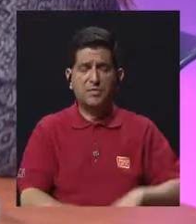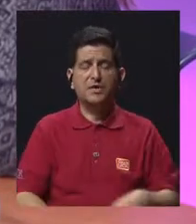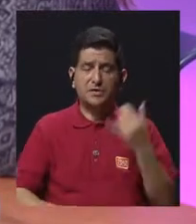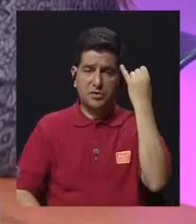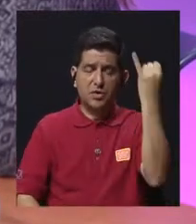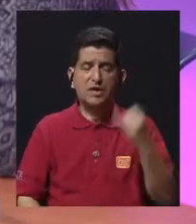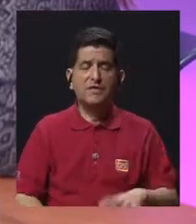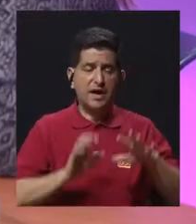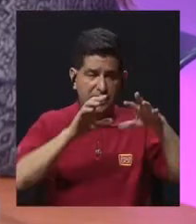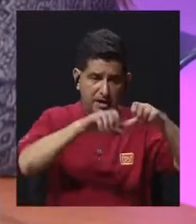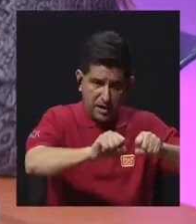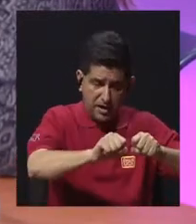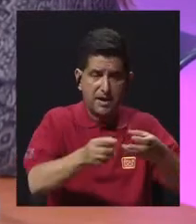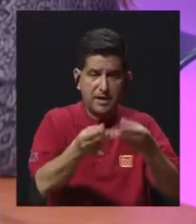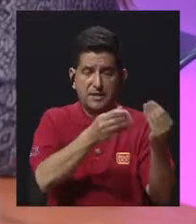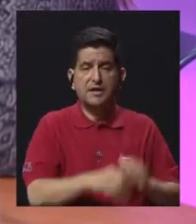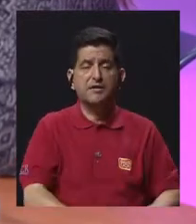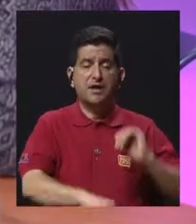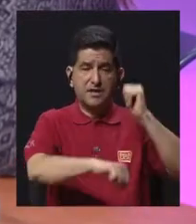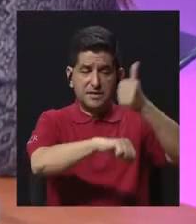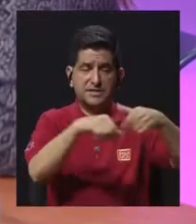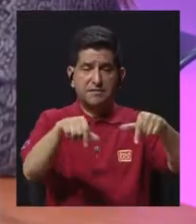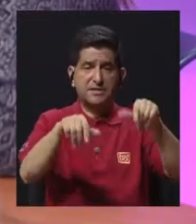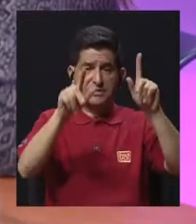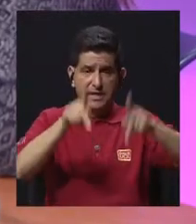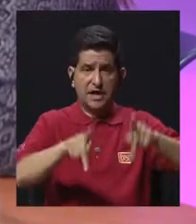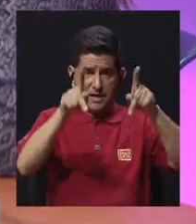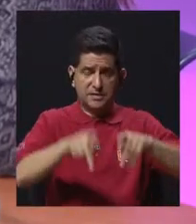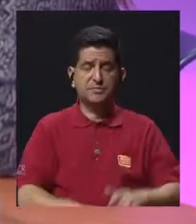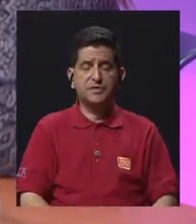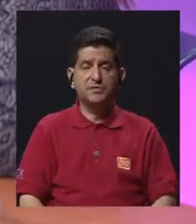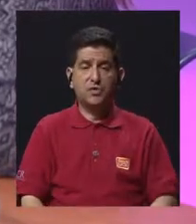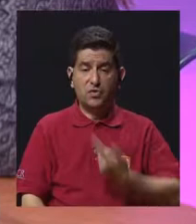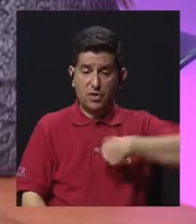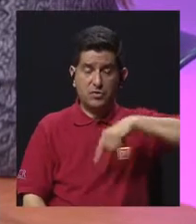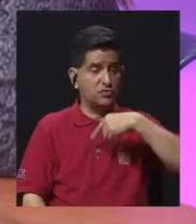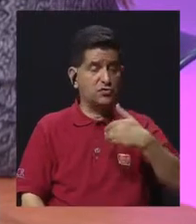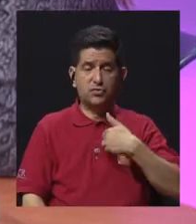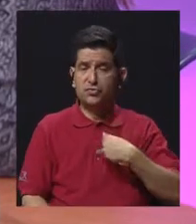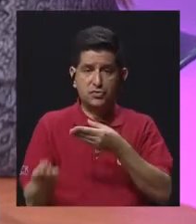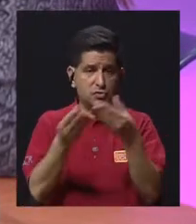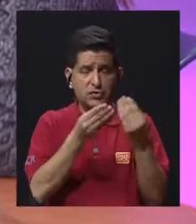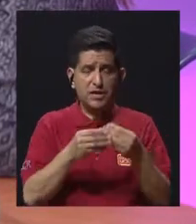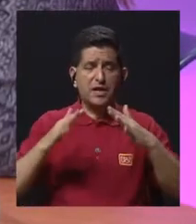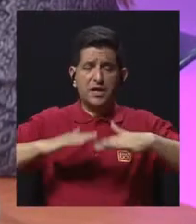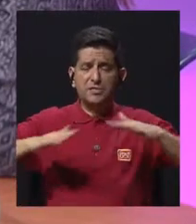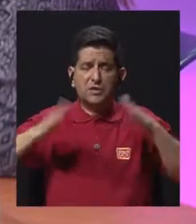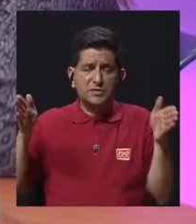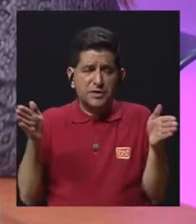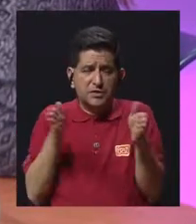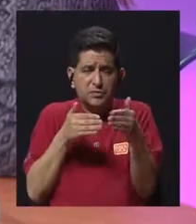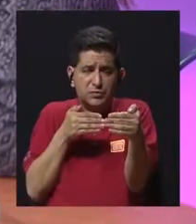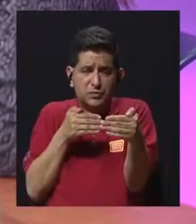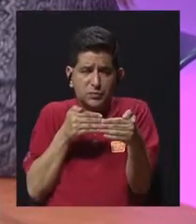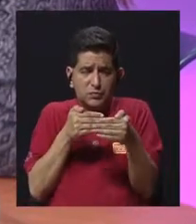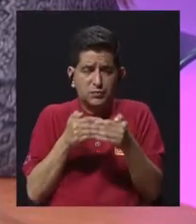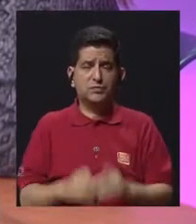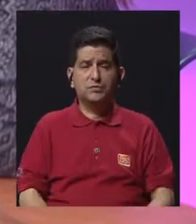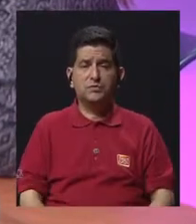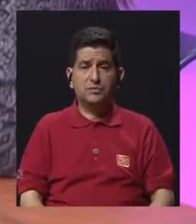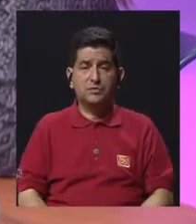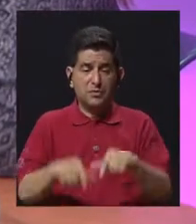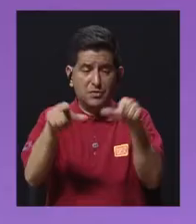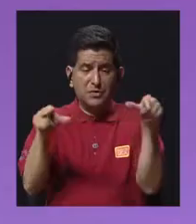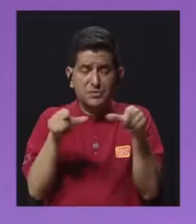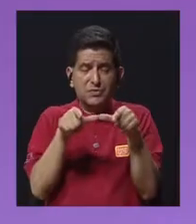era recuperar las tierras y posesionar las familias en Colón, porque no tenemos tierra, vivimos en espacios